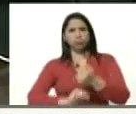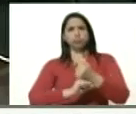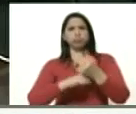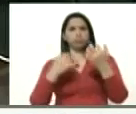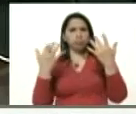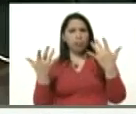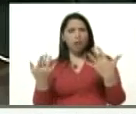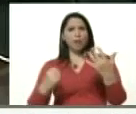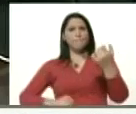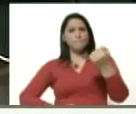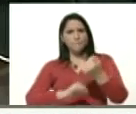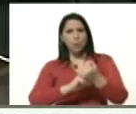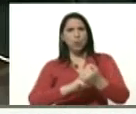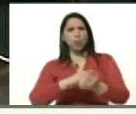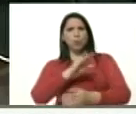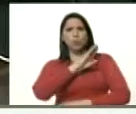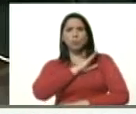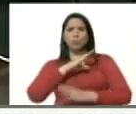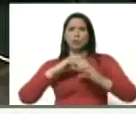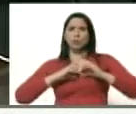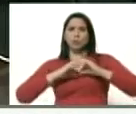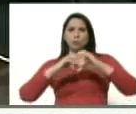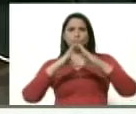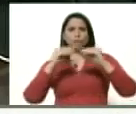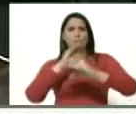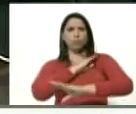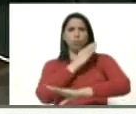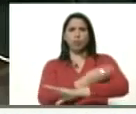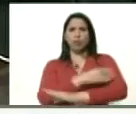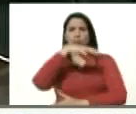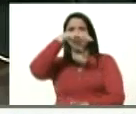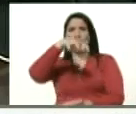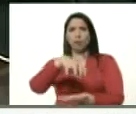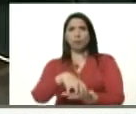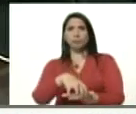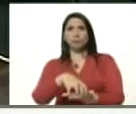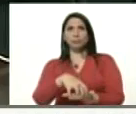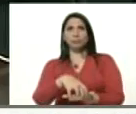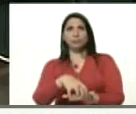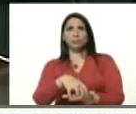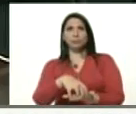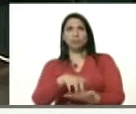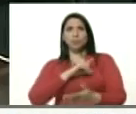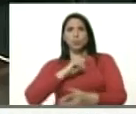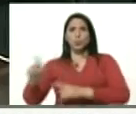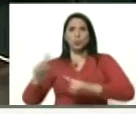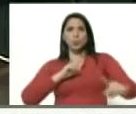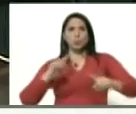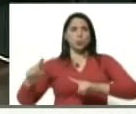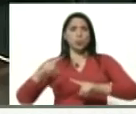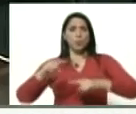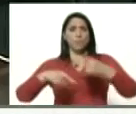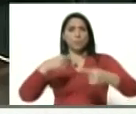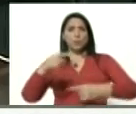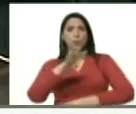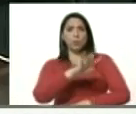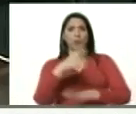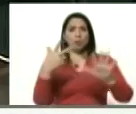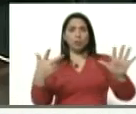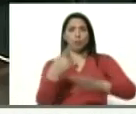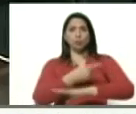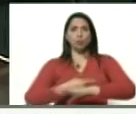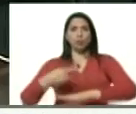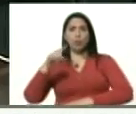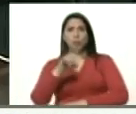mi apoyo, con mi corazón y con todo el poder del Estado. Y he orientado que en las próximas 48 horas, lunes y